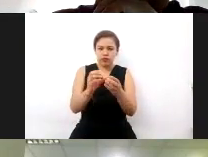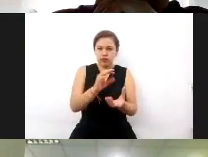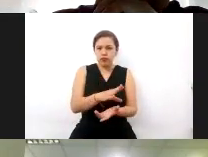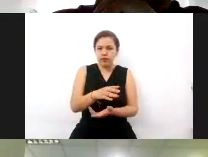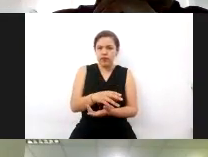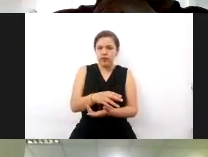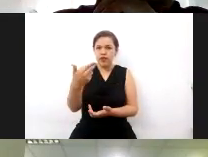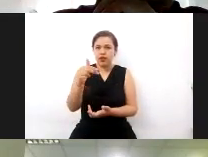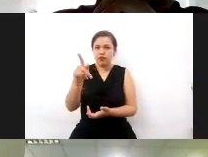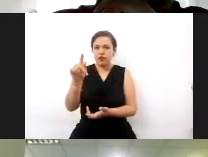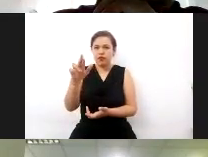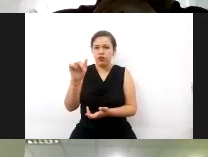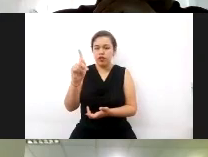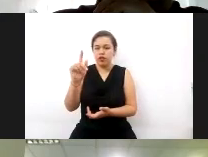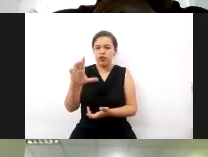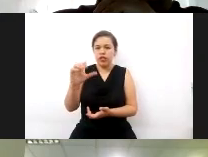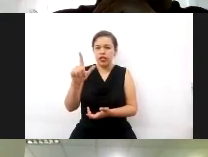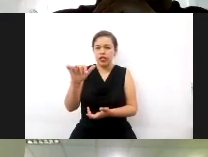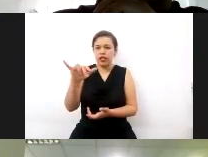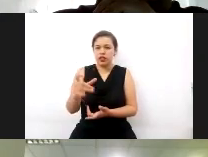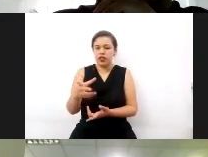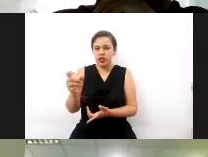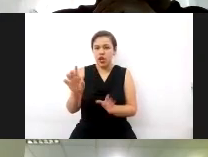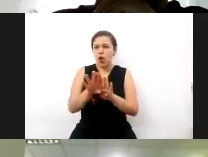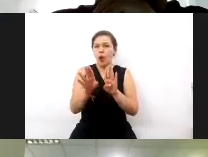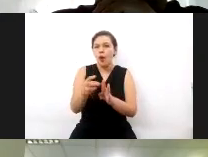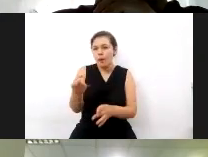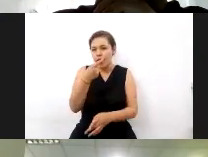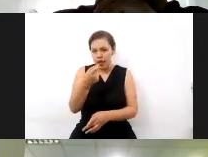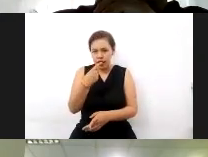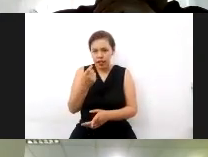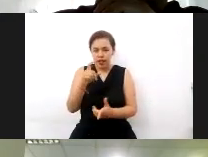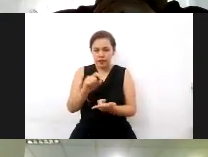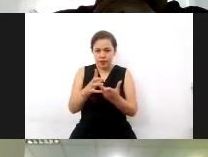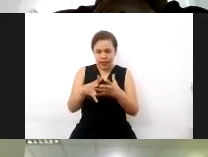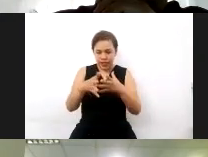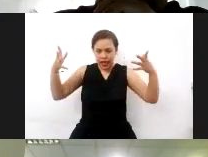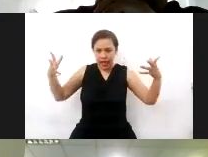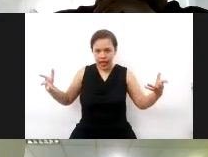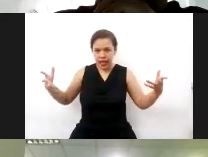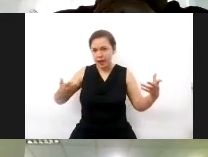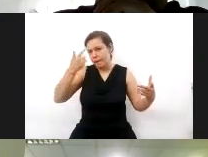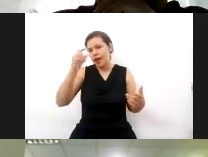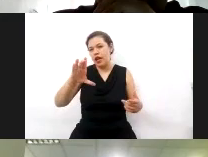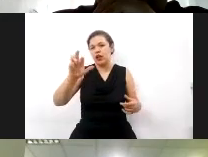en pastilla también es una forma de poder desinfectar el agua en grandes cantidades para no emplear tanto cloro. Ajá.